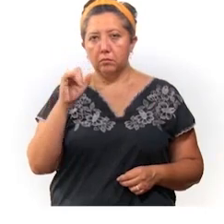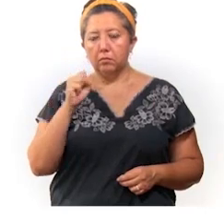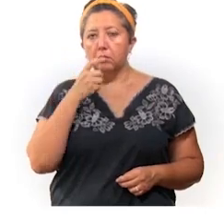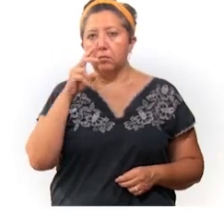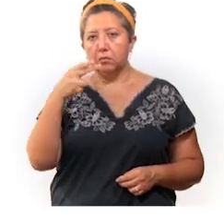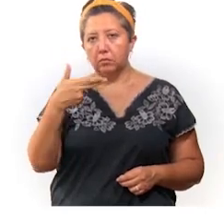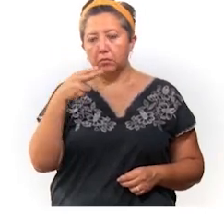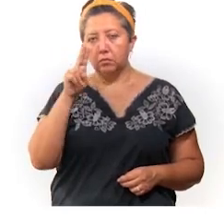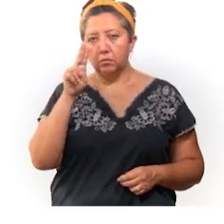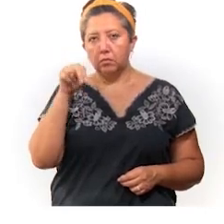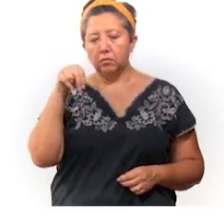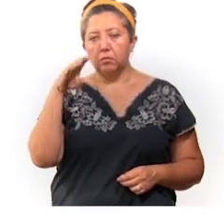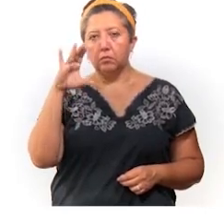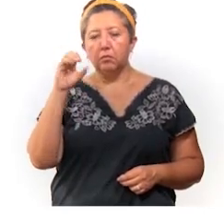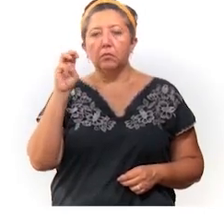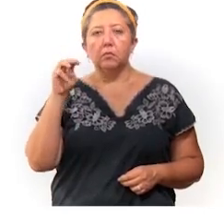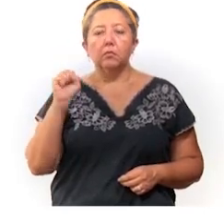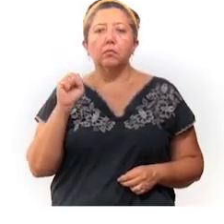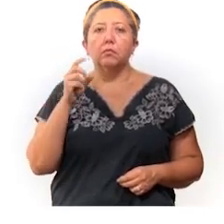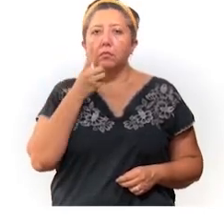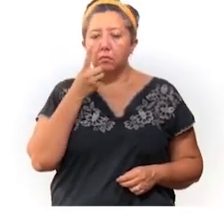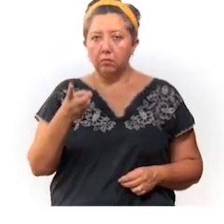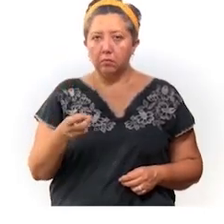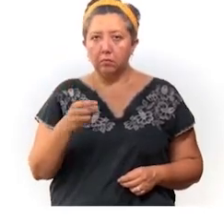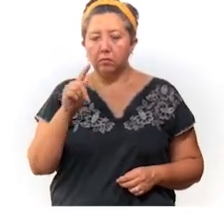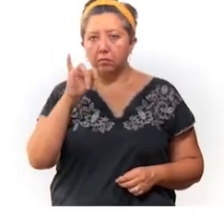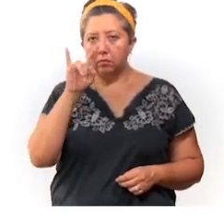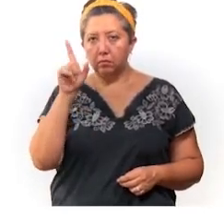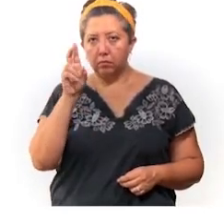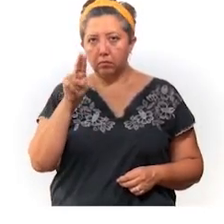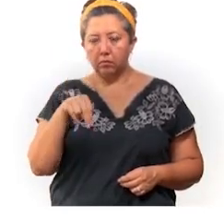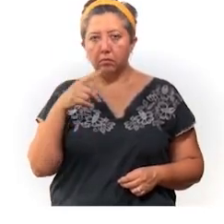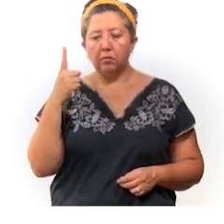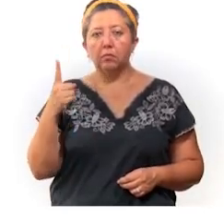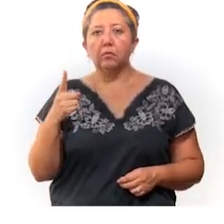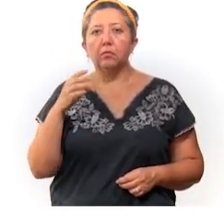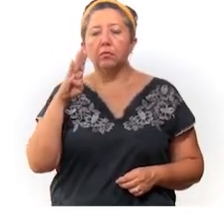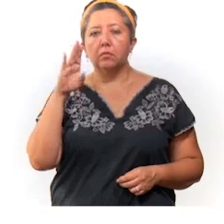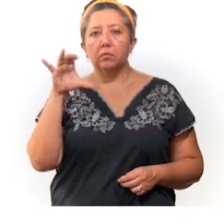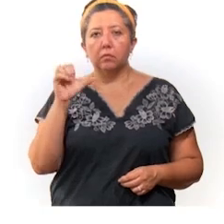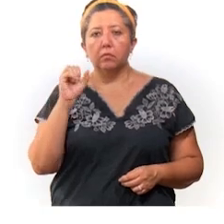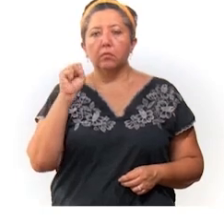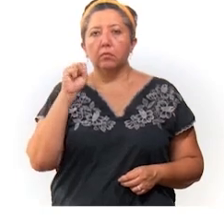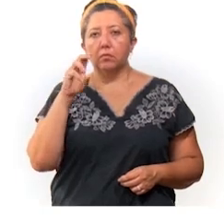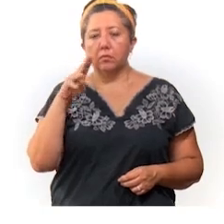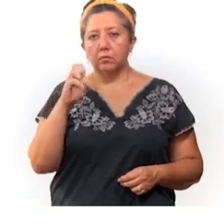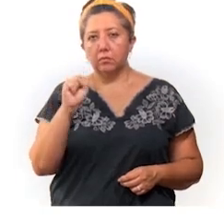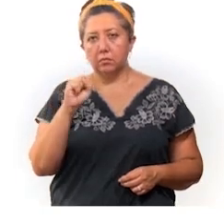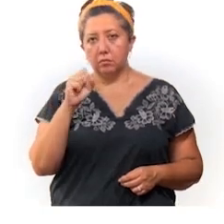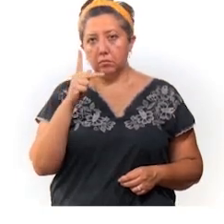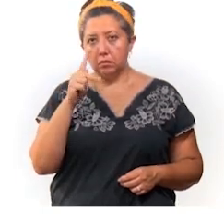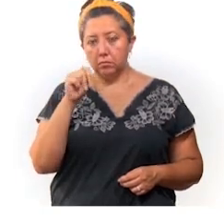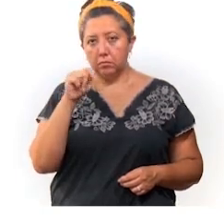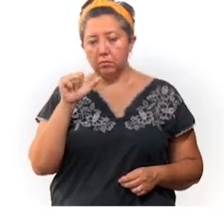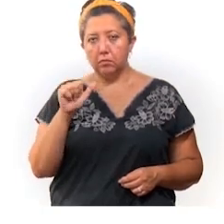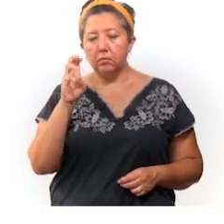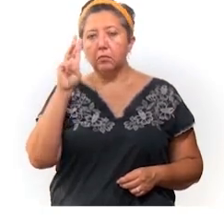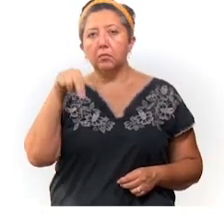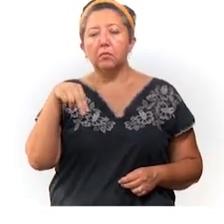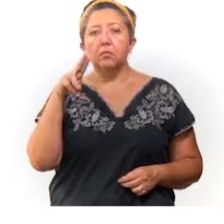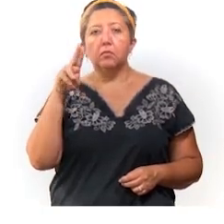Concal, Junucma, Izamal, Maxcanú, Oshkushkap y Tizimín, 1 en Baca, Canzacap, Espita, Jomum,